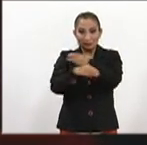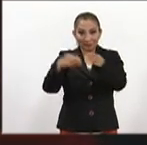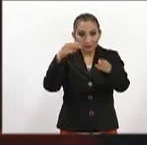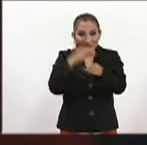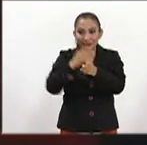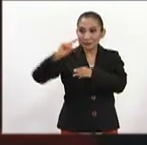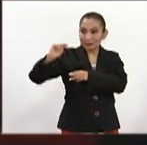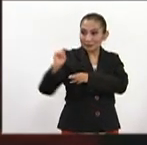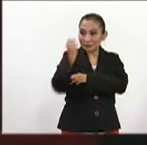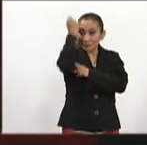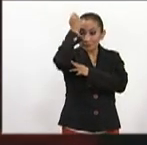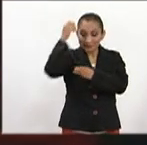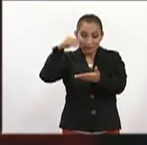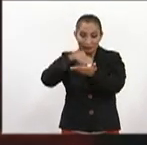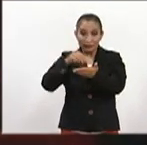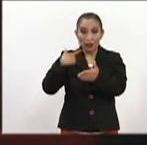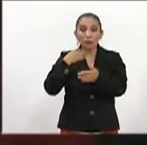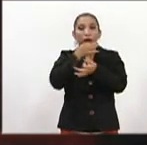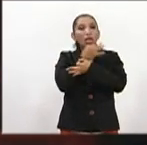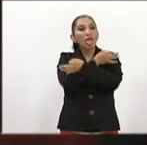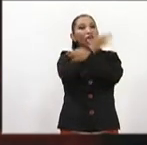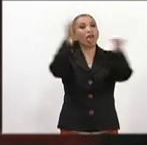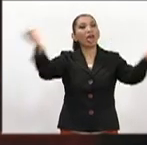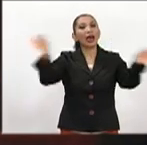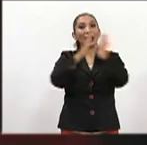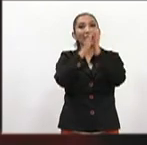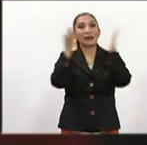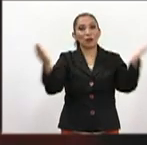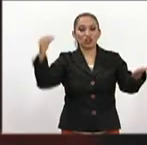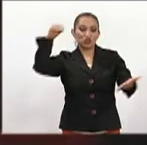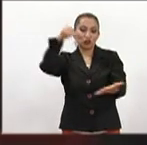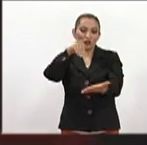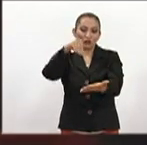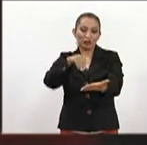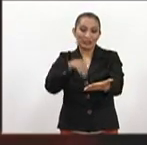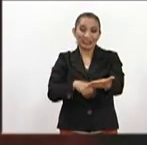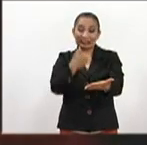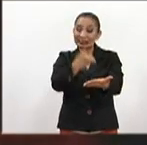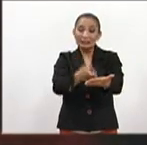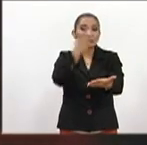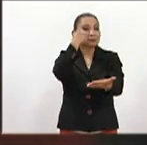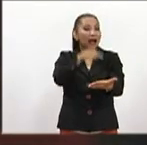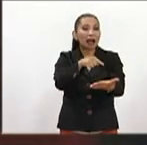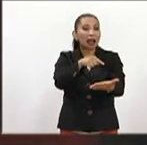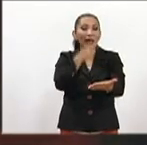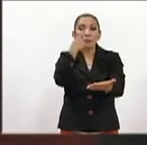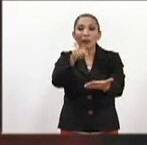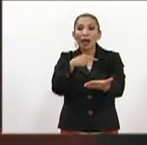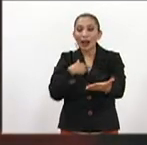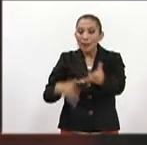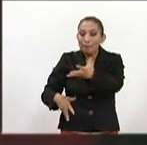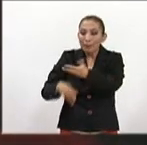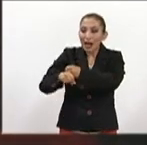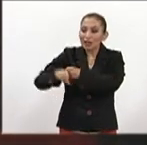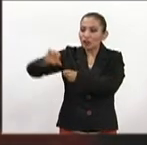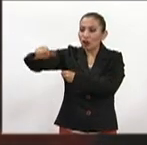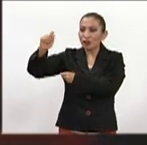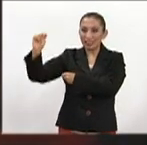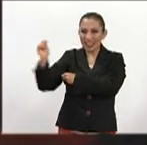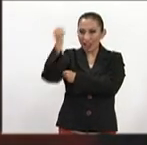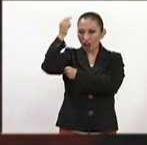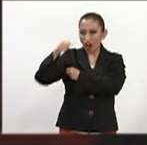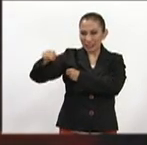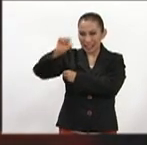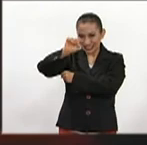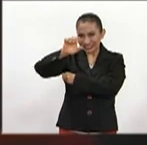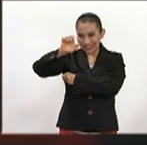herramientas tecnológicas como la publicación digital. Estas estrategias se suman a las herramientas con que cuenta